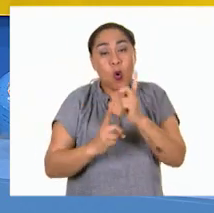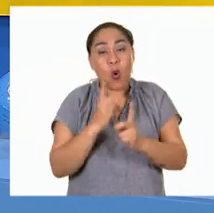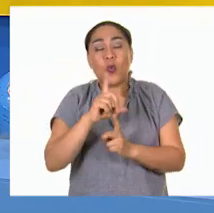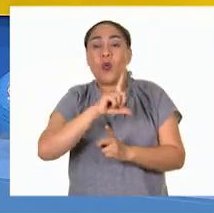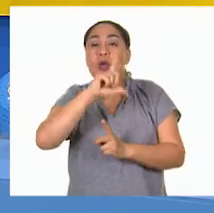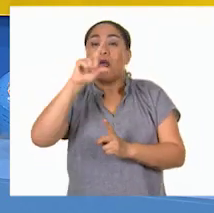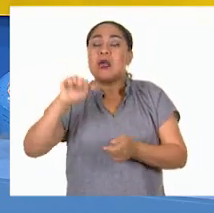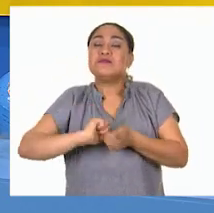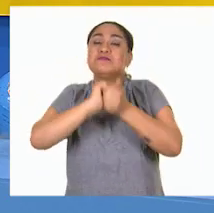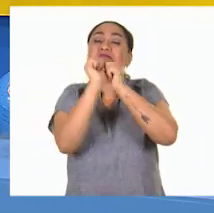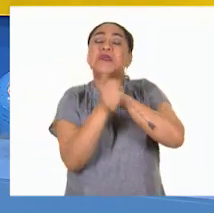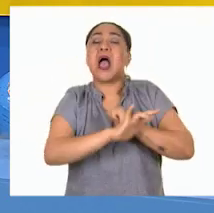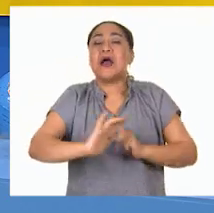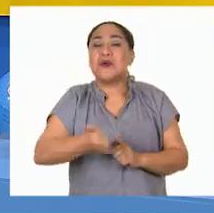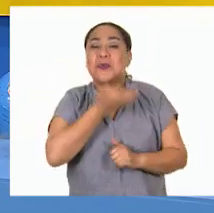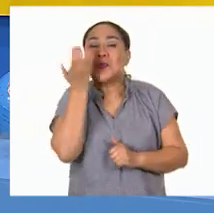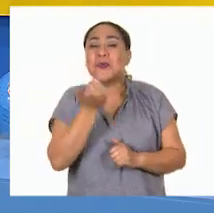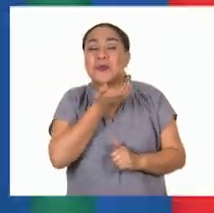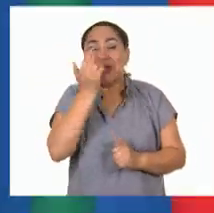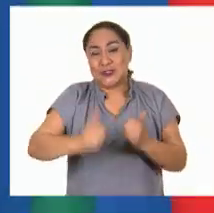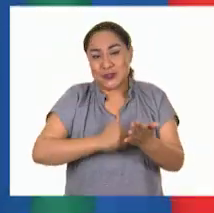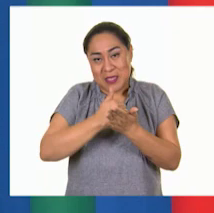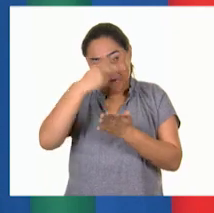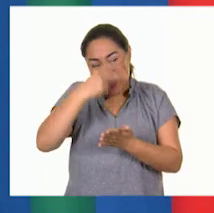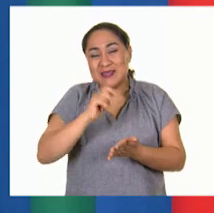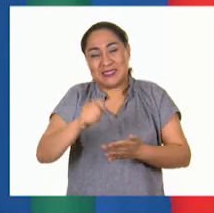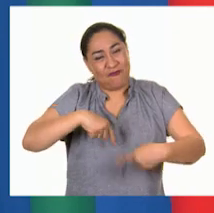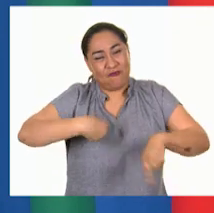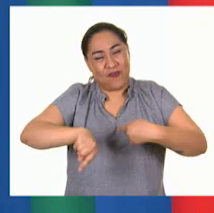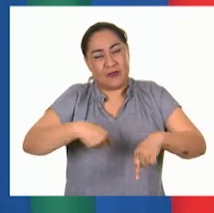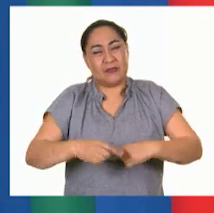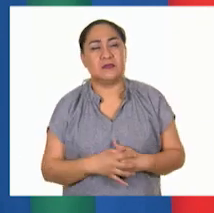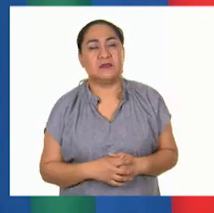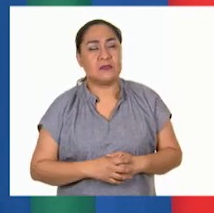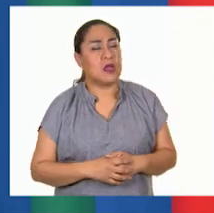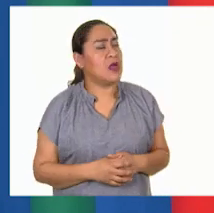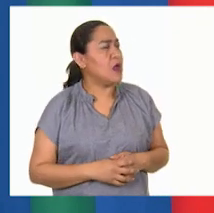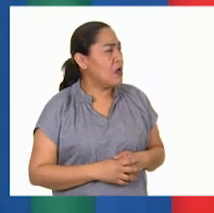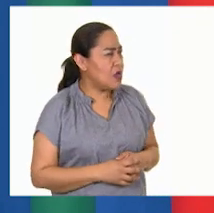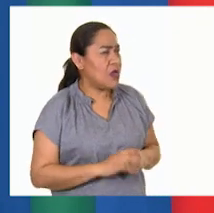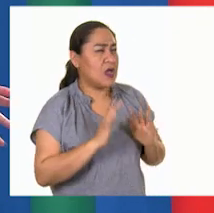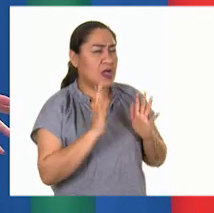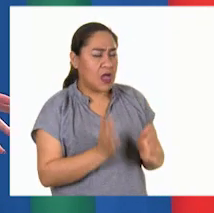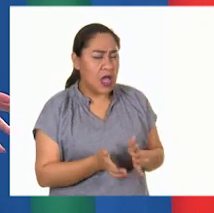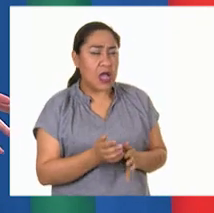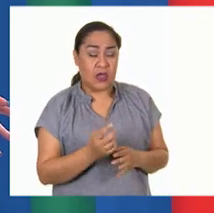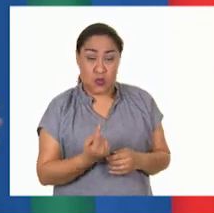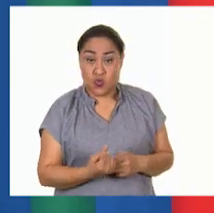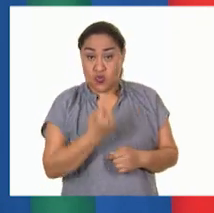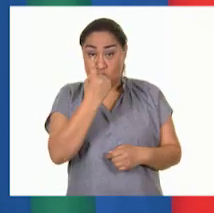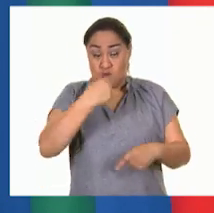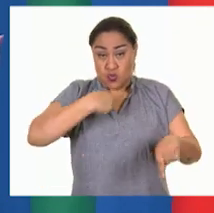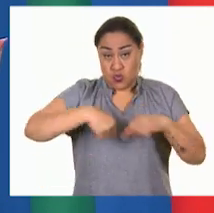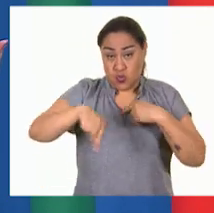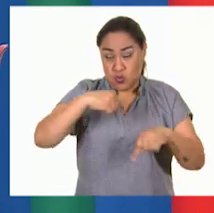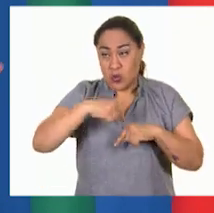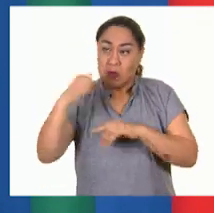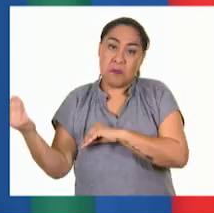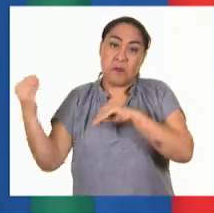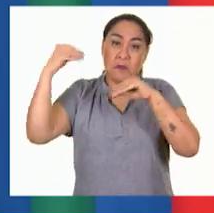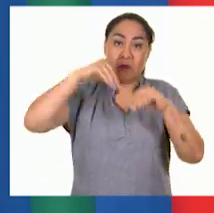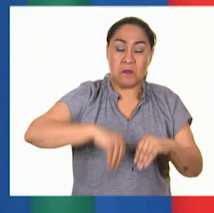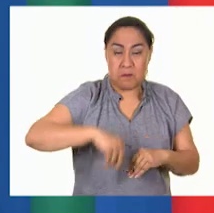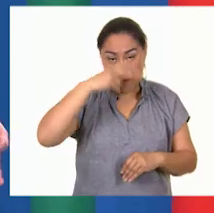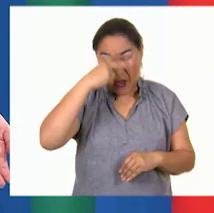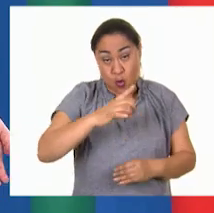como parte de la cotidianidad en las ciudades de México. ¿Eso quiere decir que el fútbol no fue el único deporte que llegó a nuestro